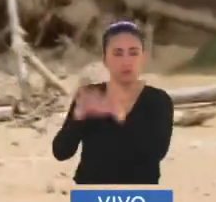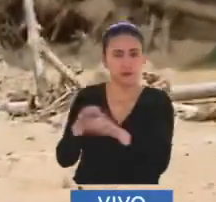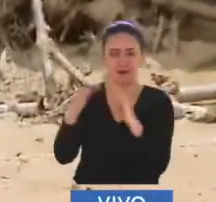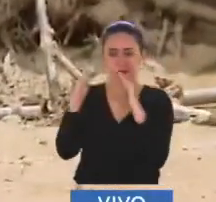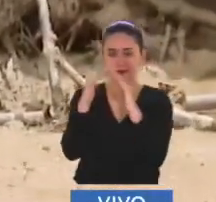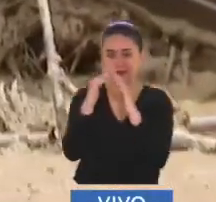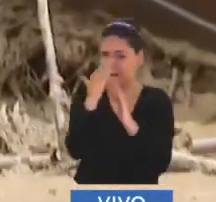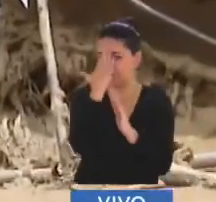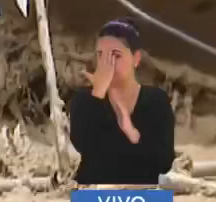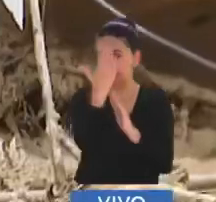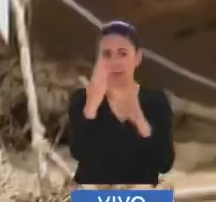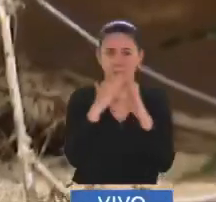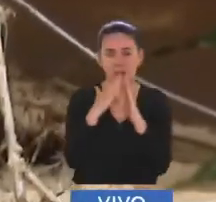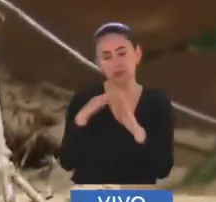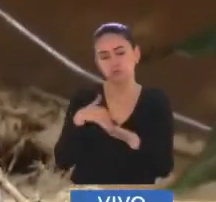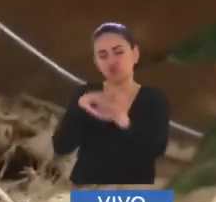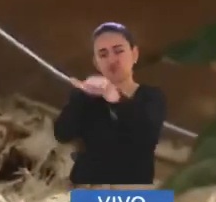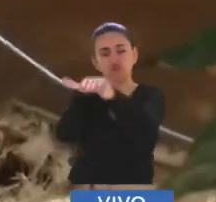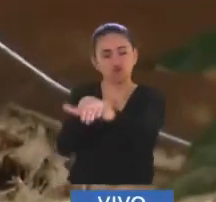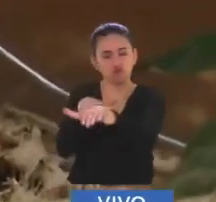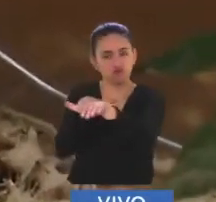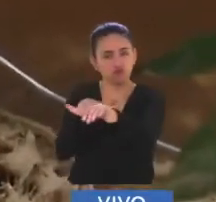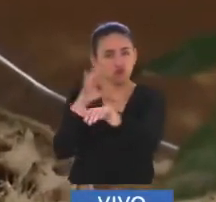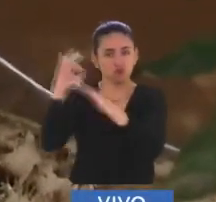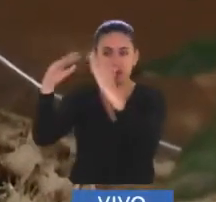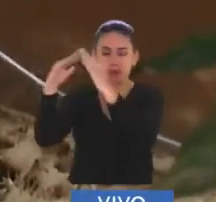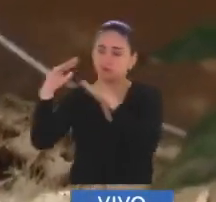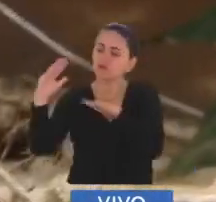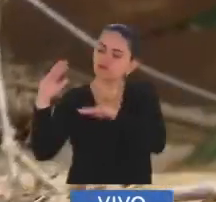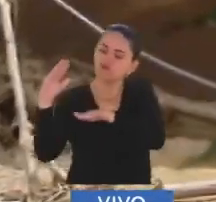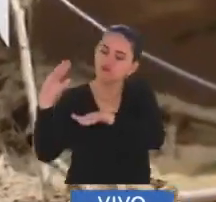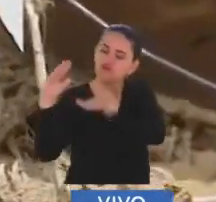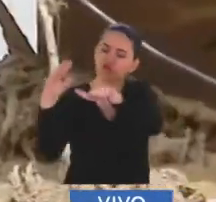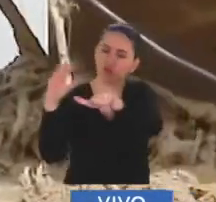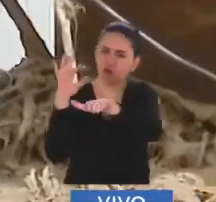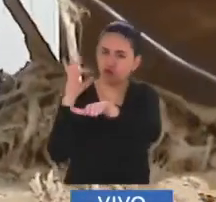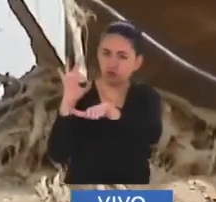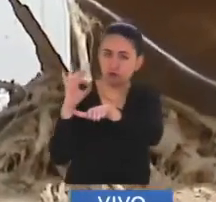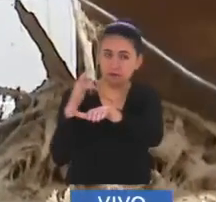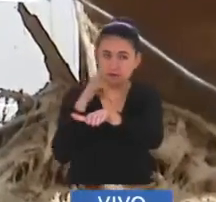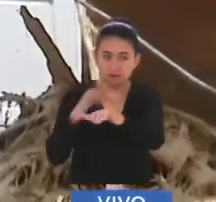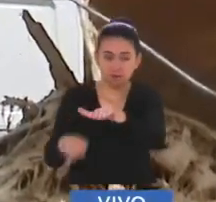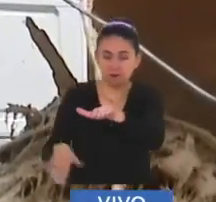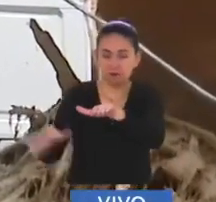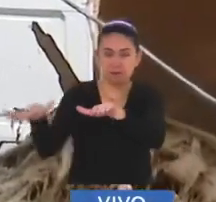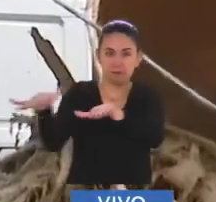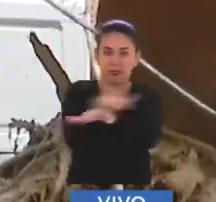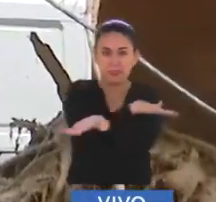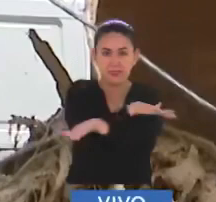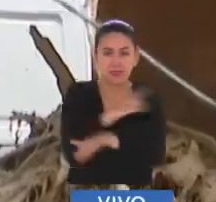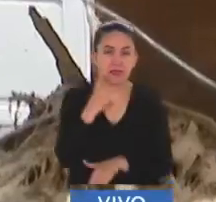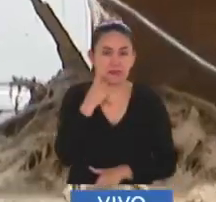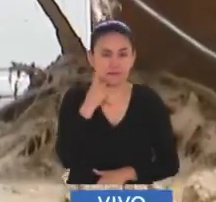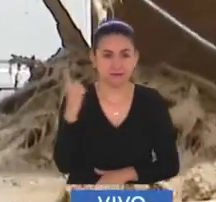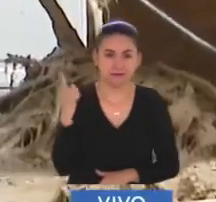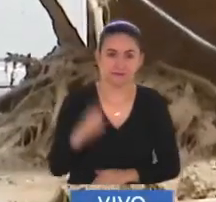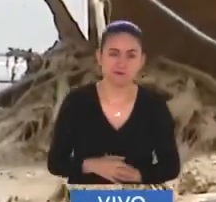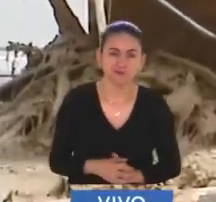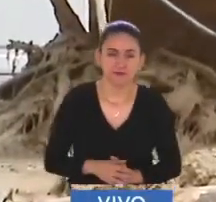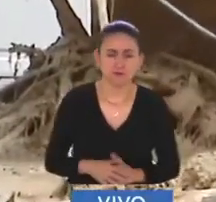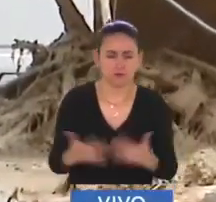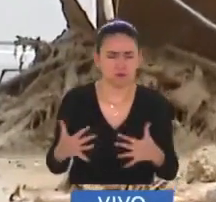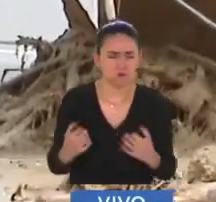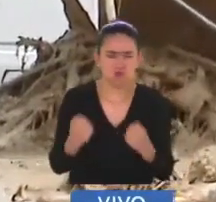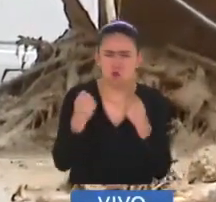parqueados justo al lado de las viviendas donde hace unos minutos les estábamos mostrando la motocicleta. Pero fue tal la